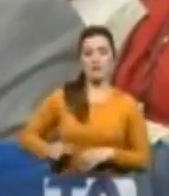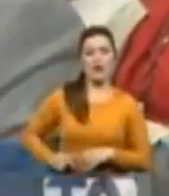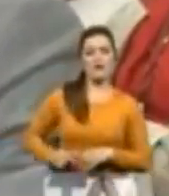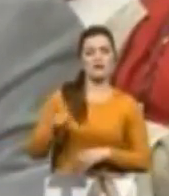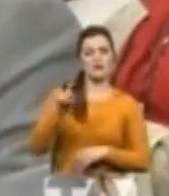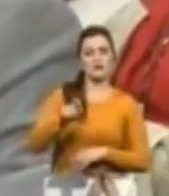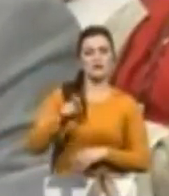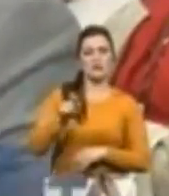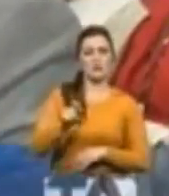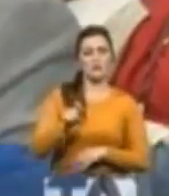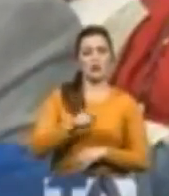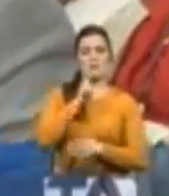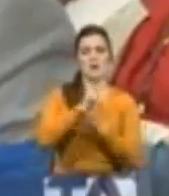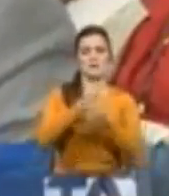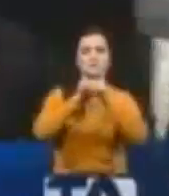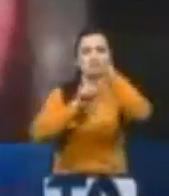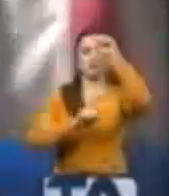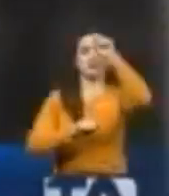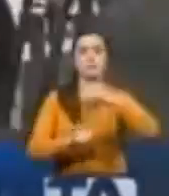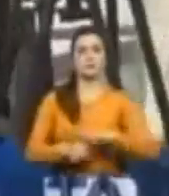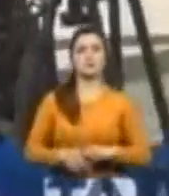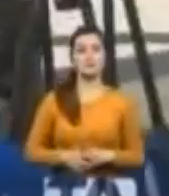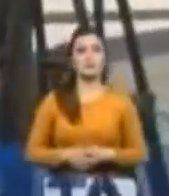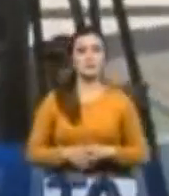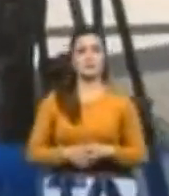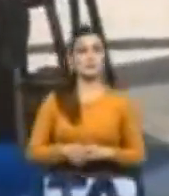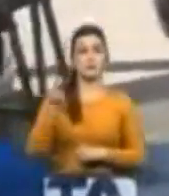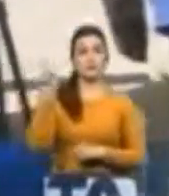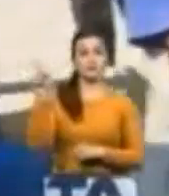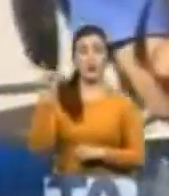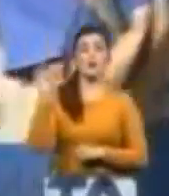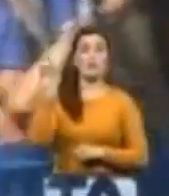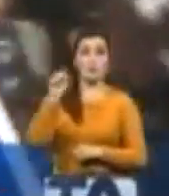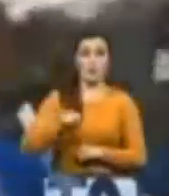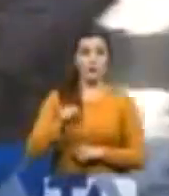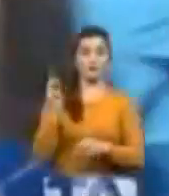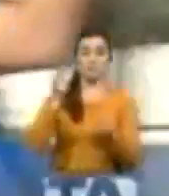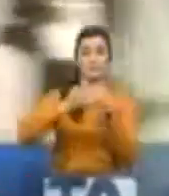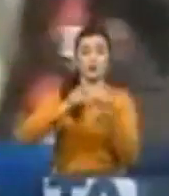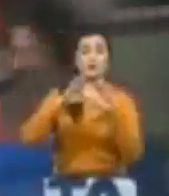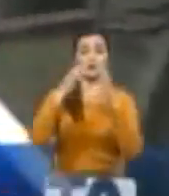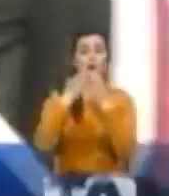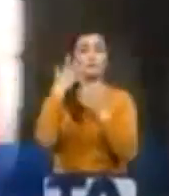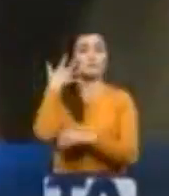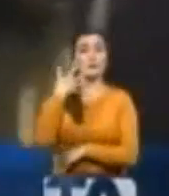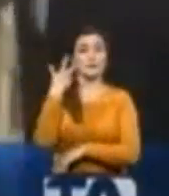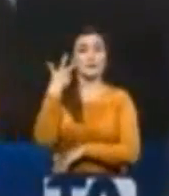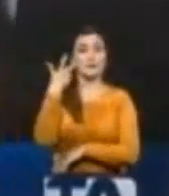que necesitamos para que la verdad salga a la luz. Se espera que el perito pueda acudir a la comisión el 13 de agosto para